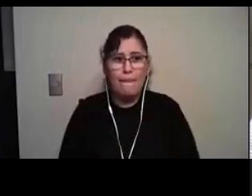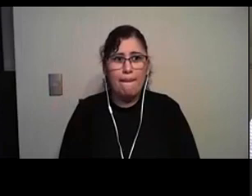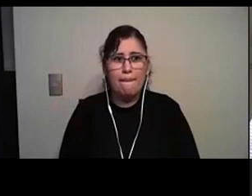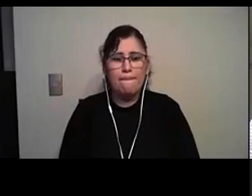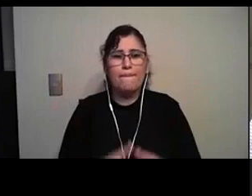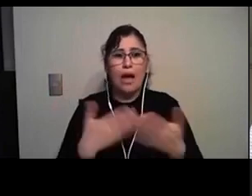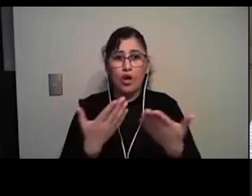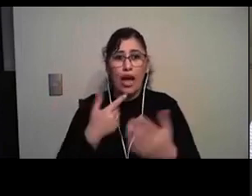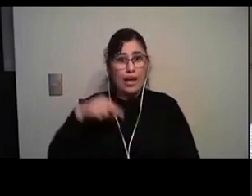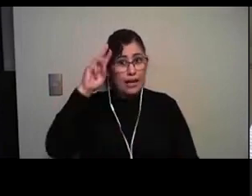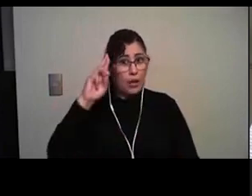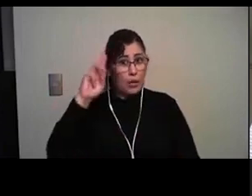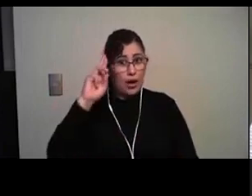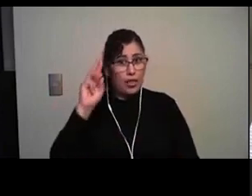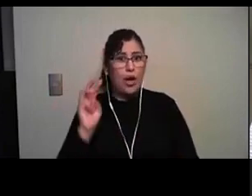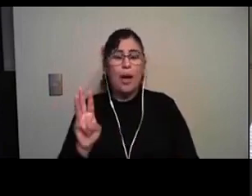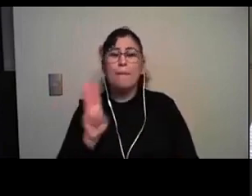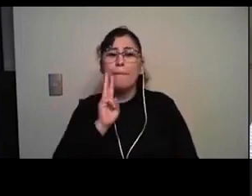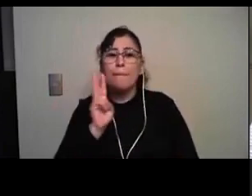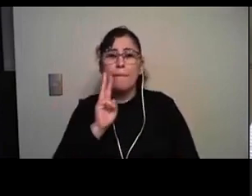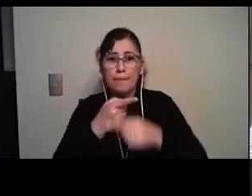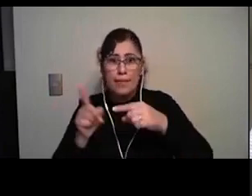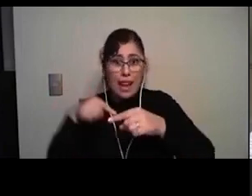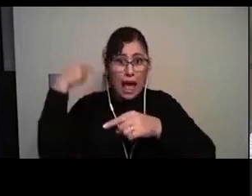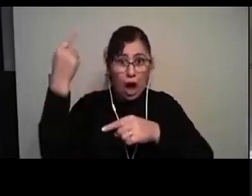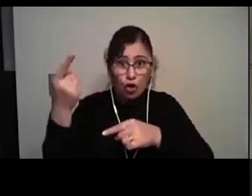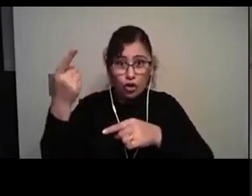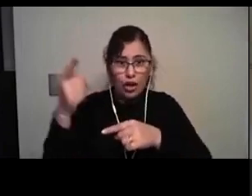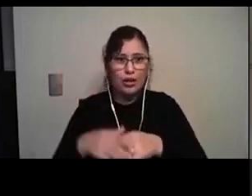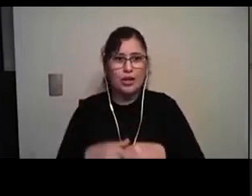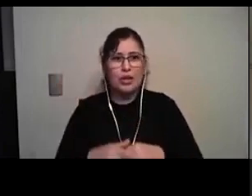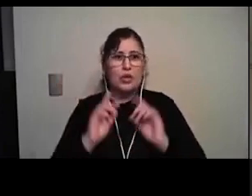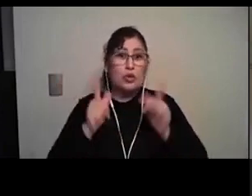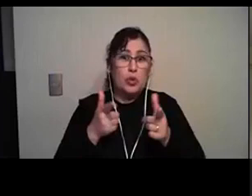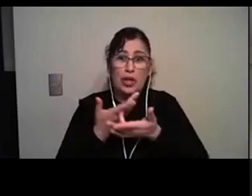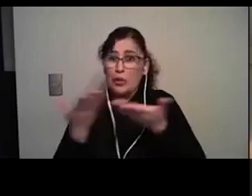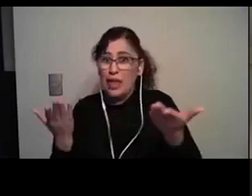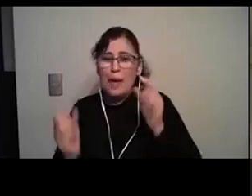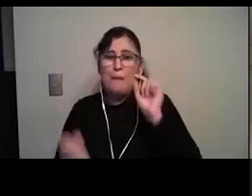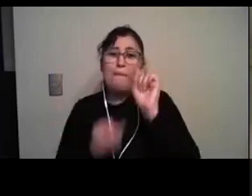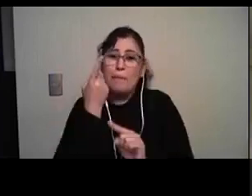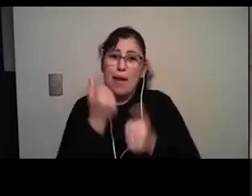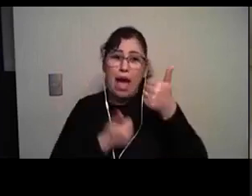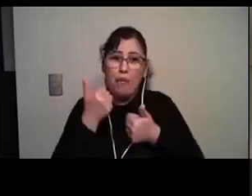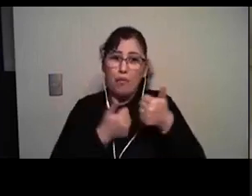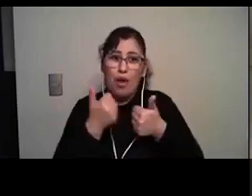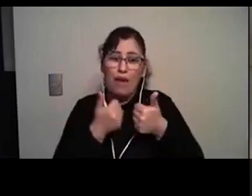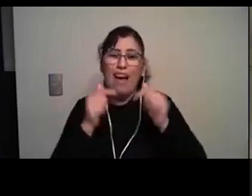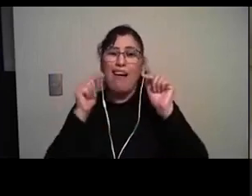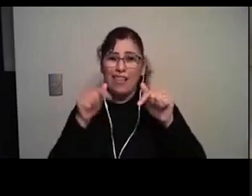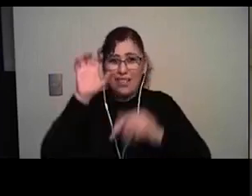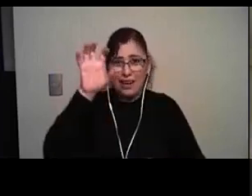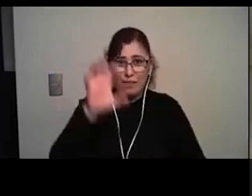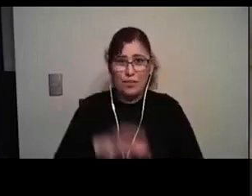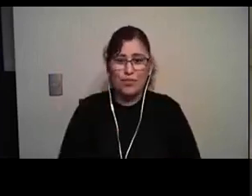Recuerdo que el próximo miércoles corresponde, para buena fortuna de ustedes, la primera evaluación de esta